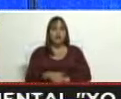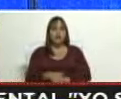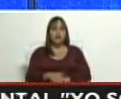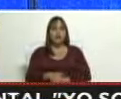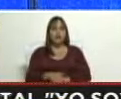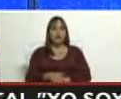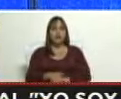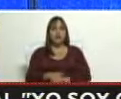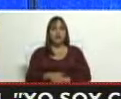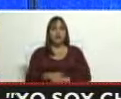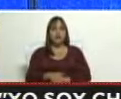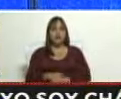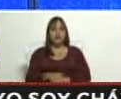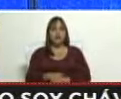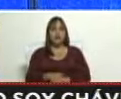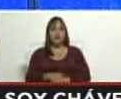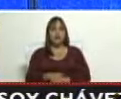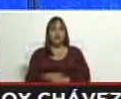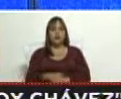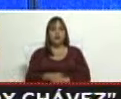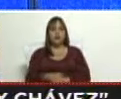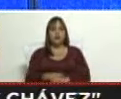es,